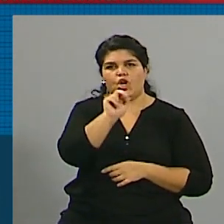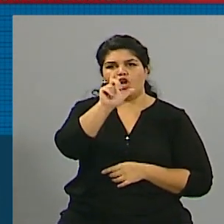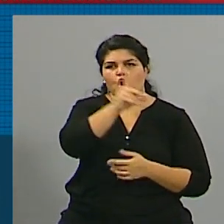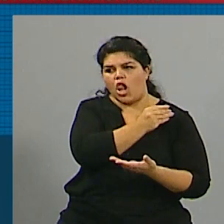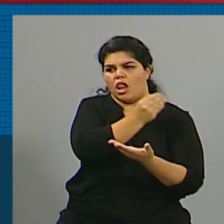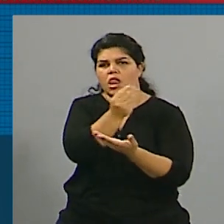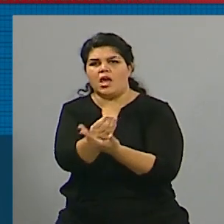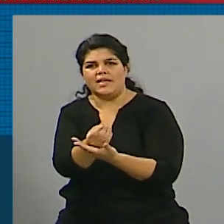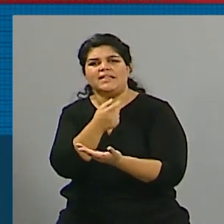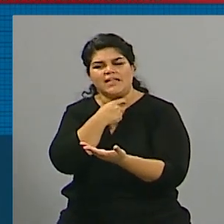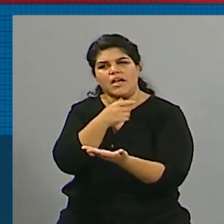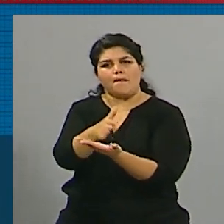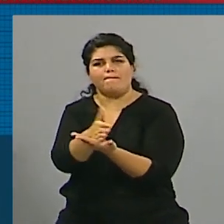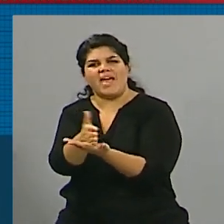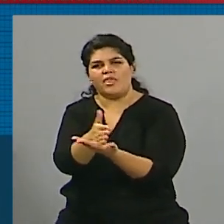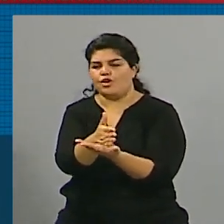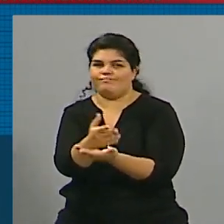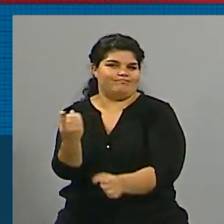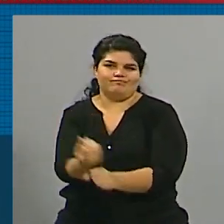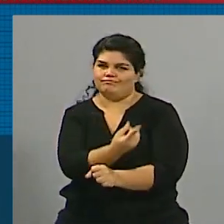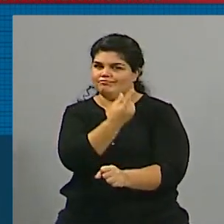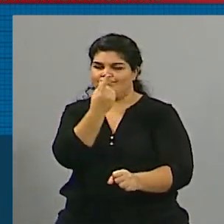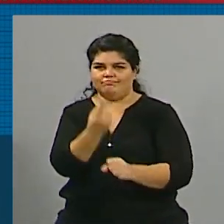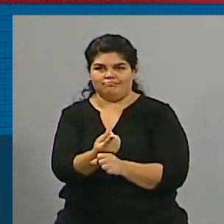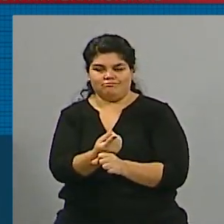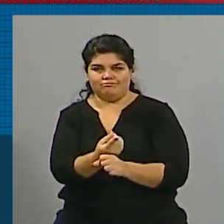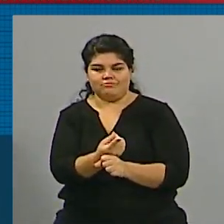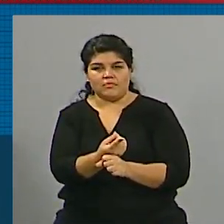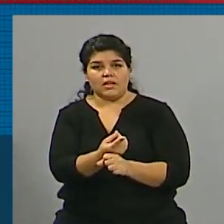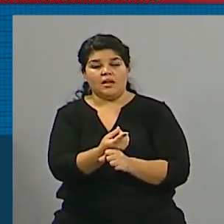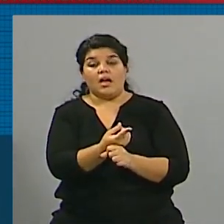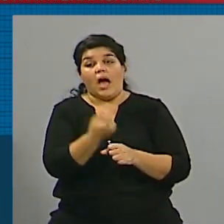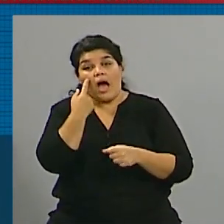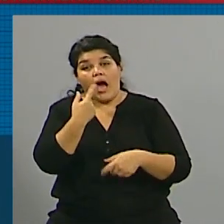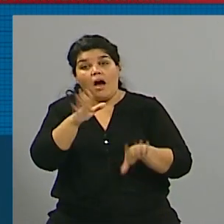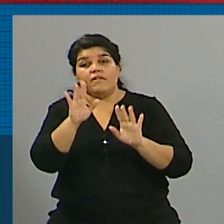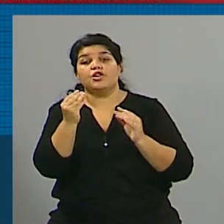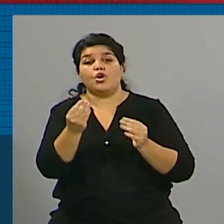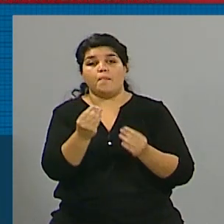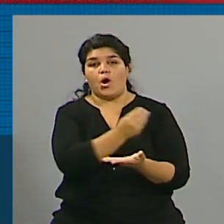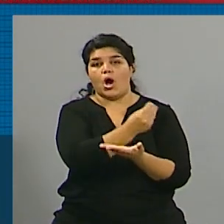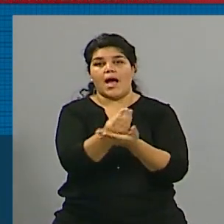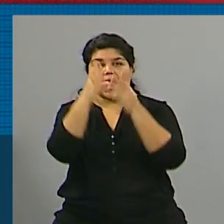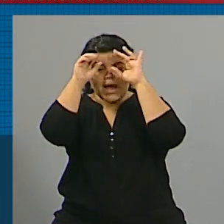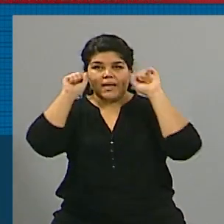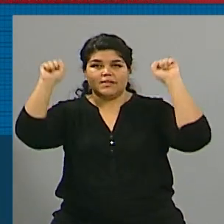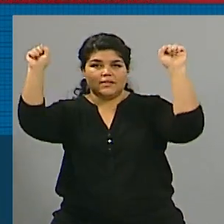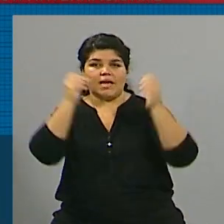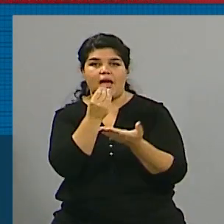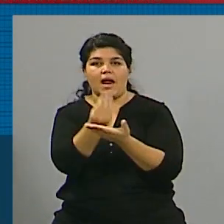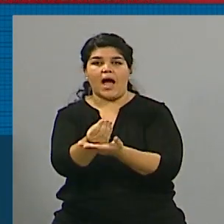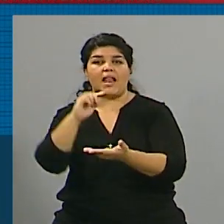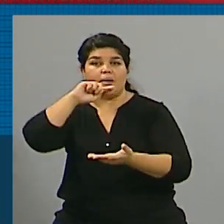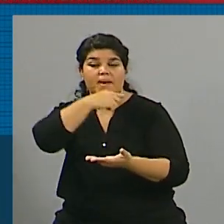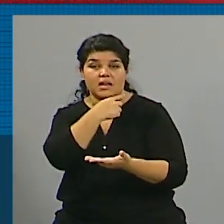de ocupar el lugar que dejó Angela Merkel. Hay que ver qué pasa con la posición de Olaf Scholz, canciller de Alemania, y en base a esto creo